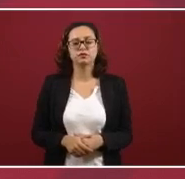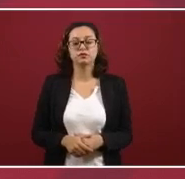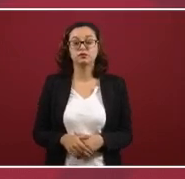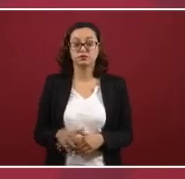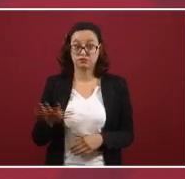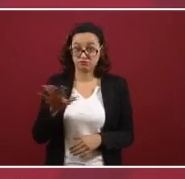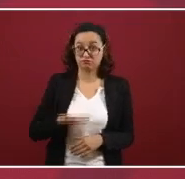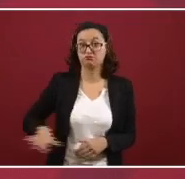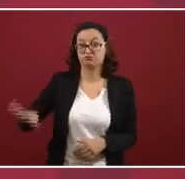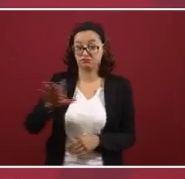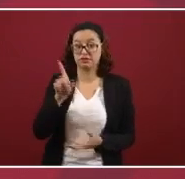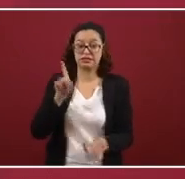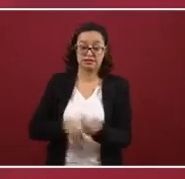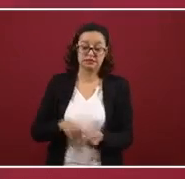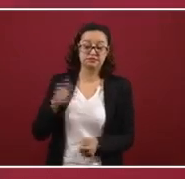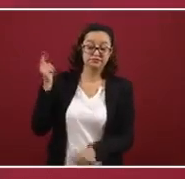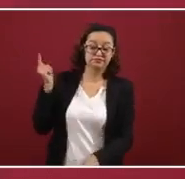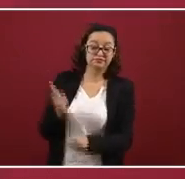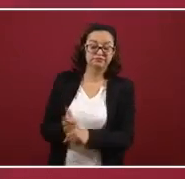petróleo.